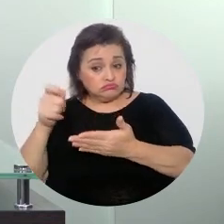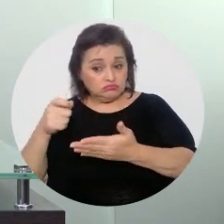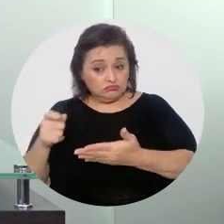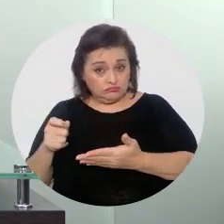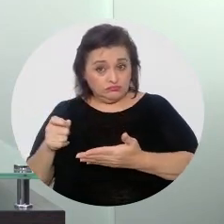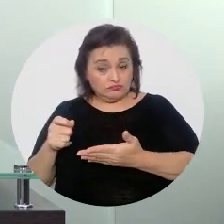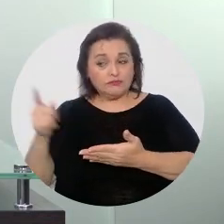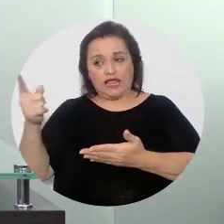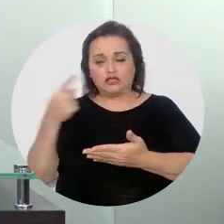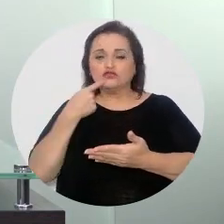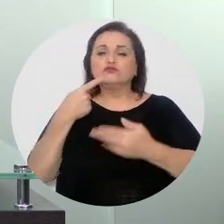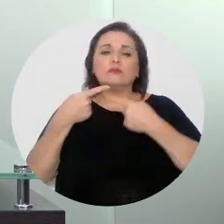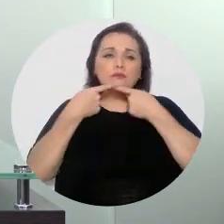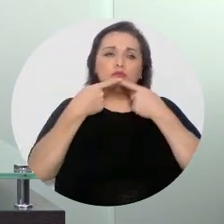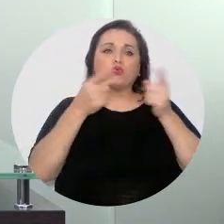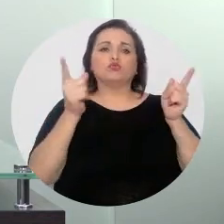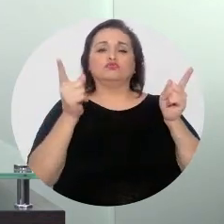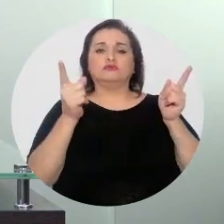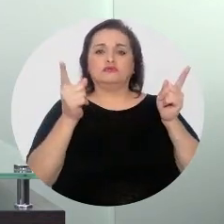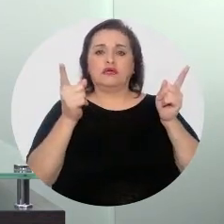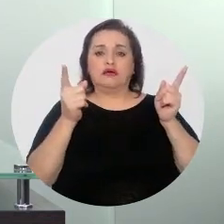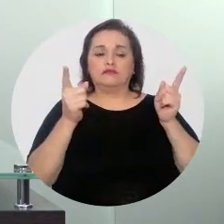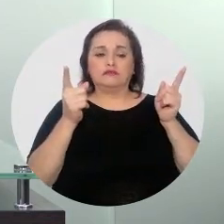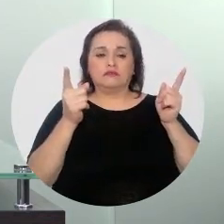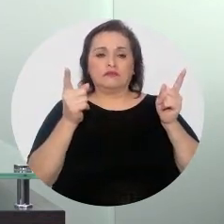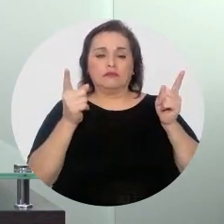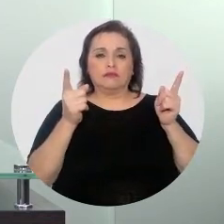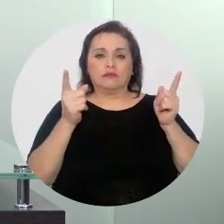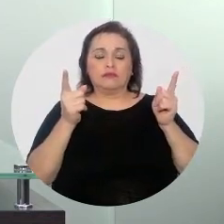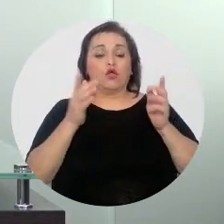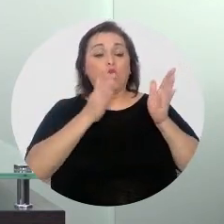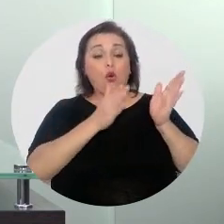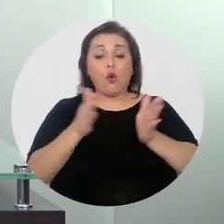comprobados, se pronunciará